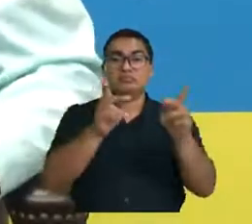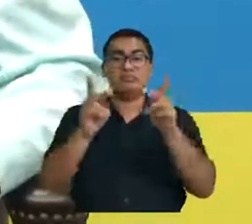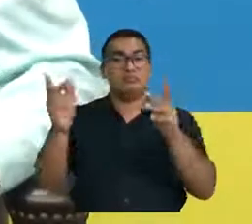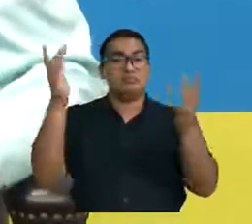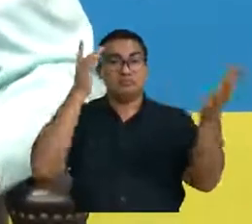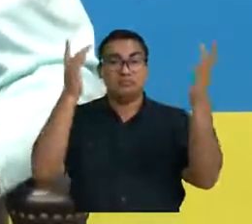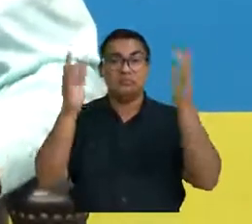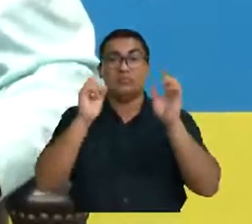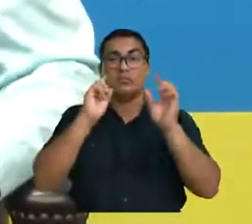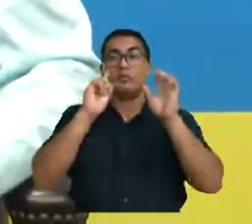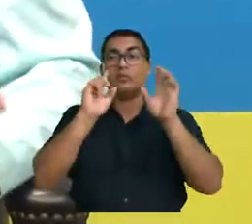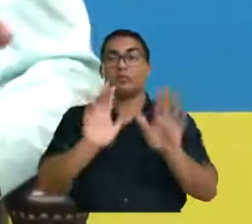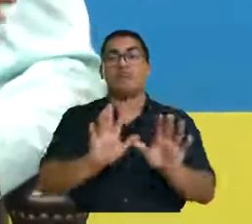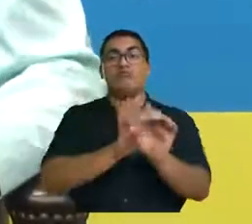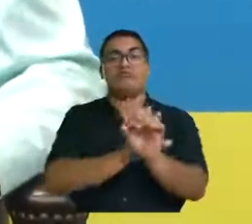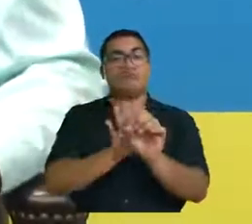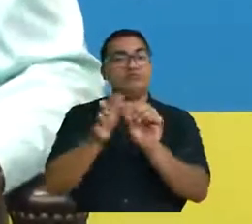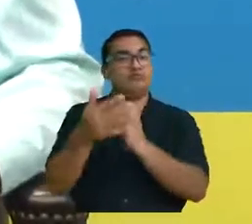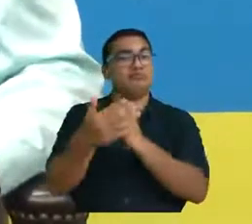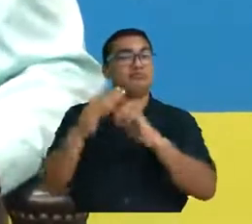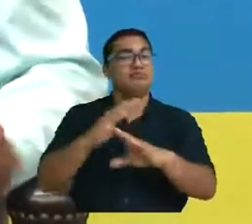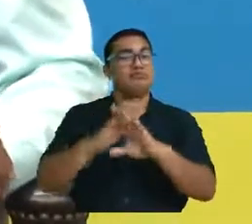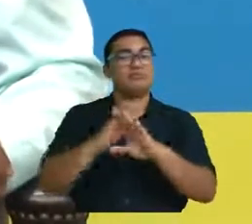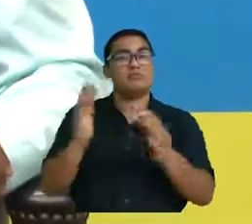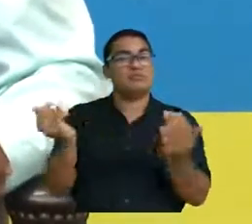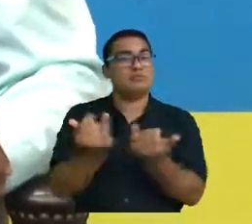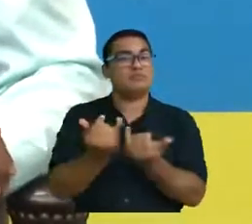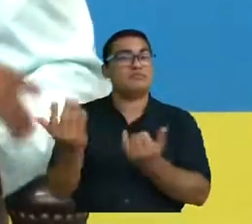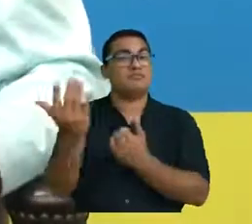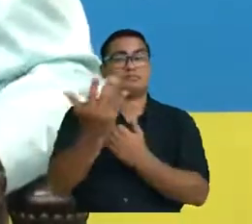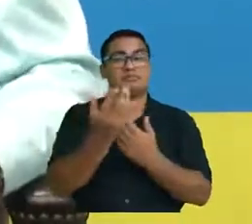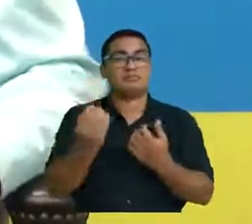no solo el COVID-19, sino todas las enfermedades